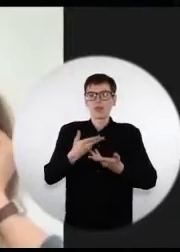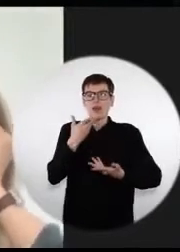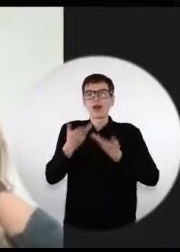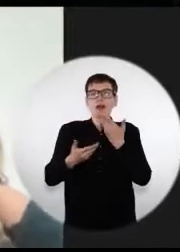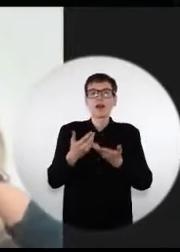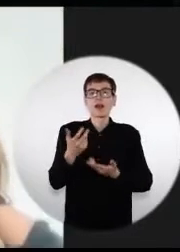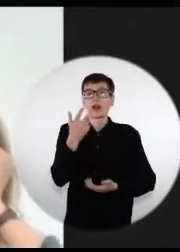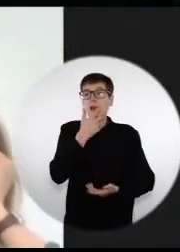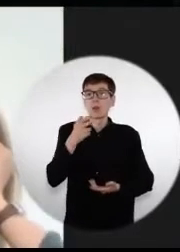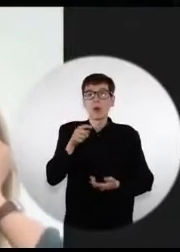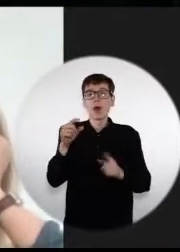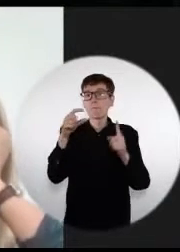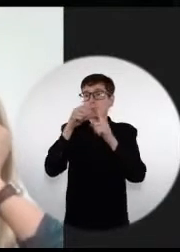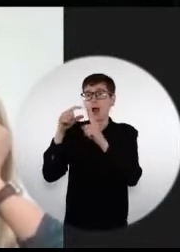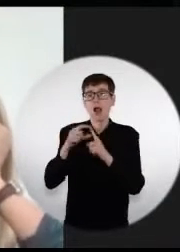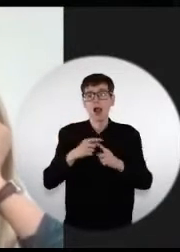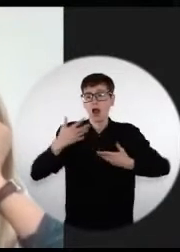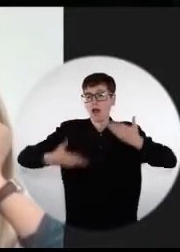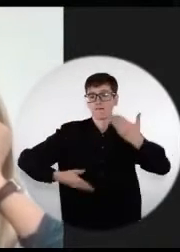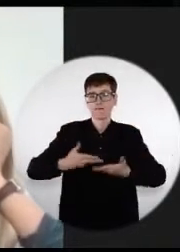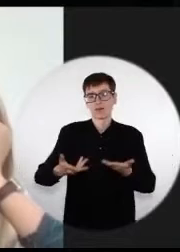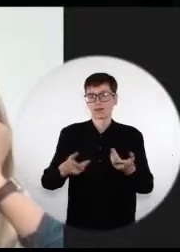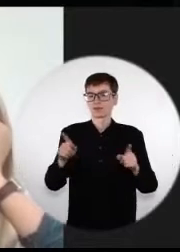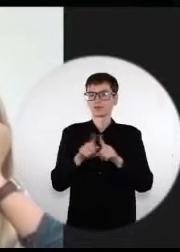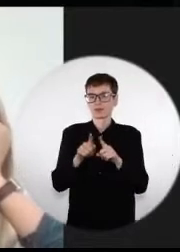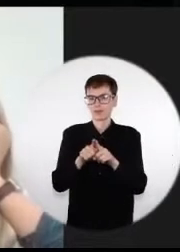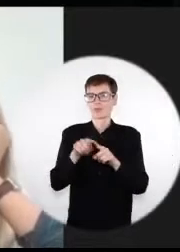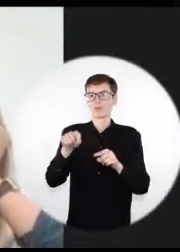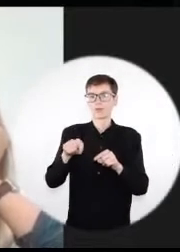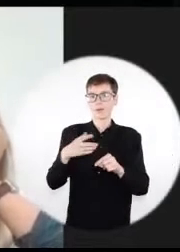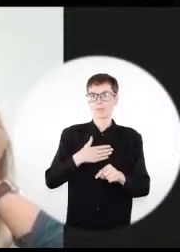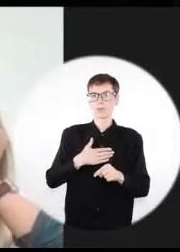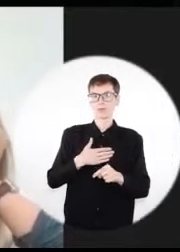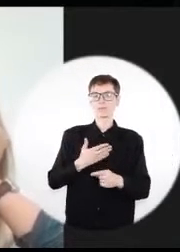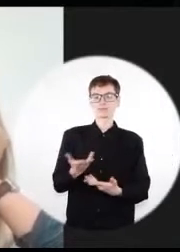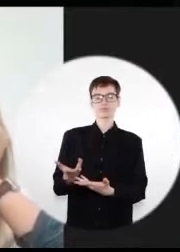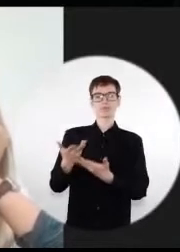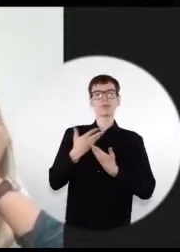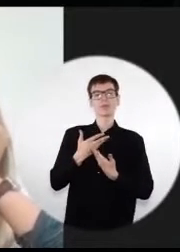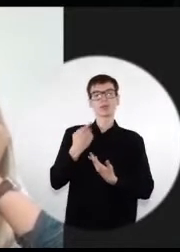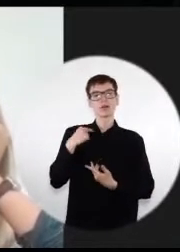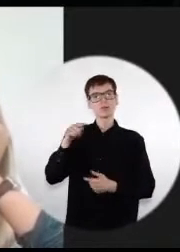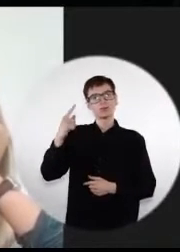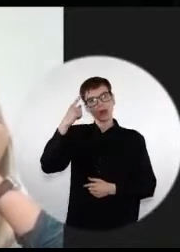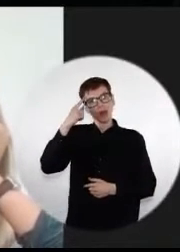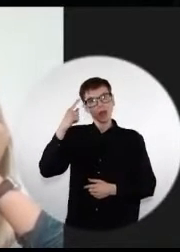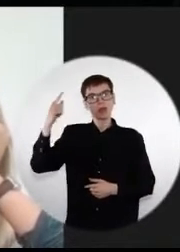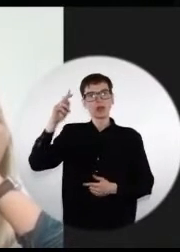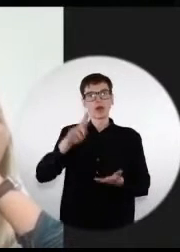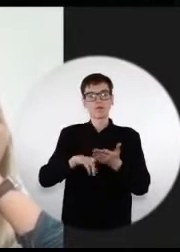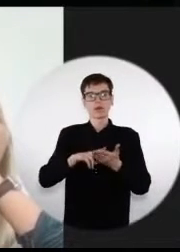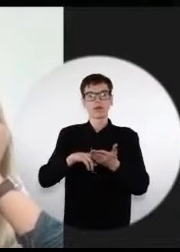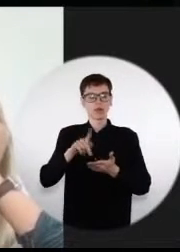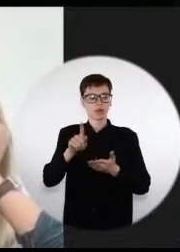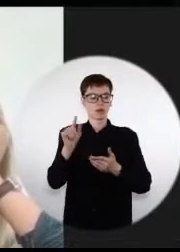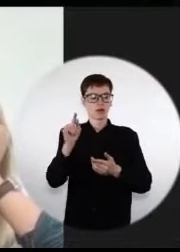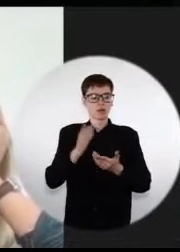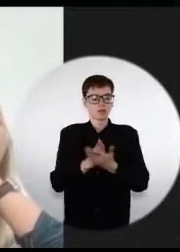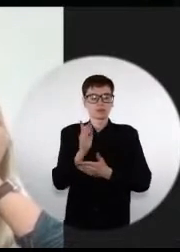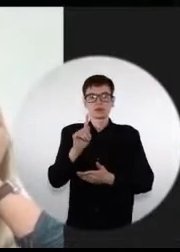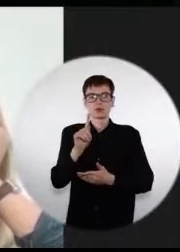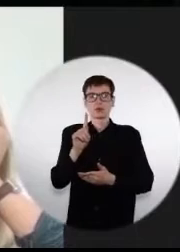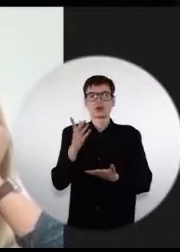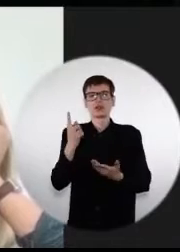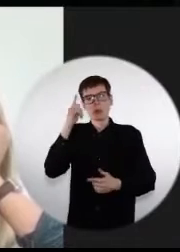oro de la expresión por cuerpo corporal ya que son palabras es información entonces creo que desde ahí se desprende todo a mí